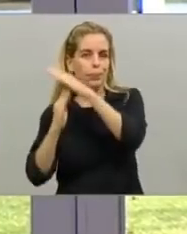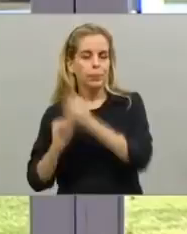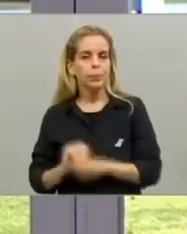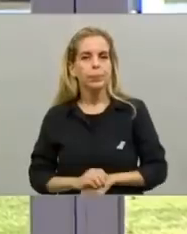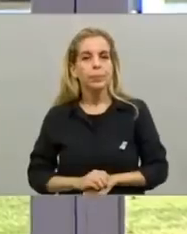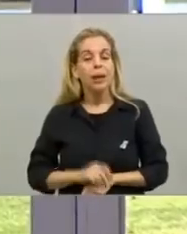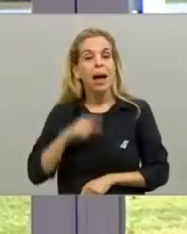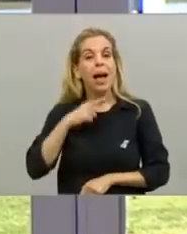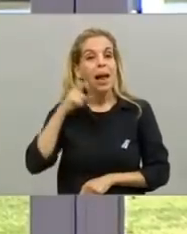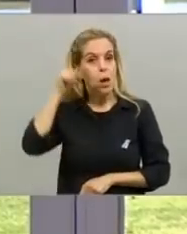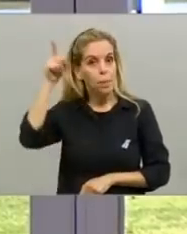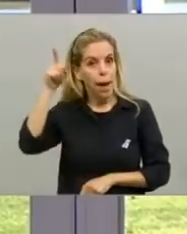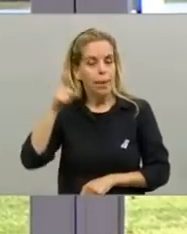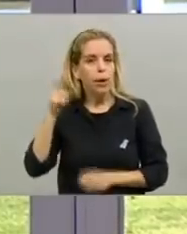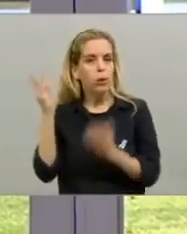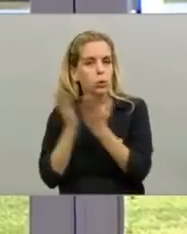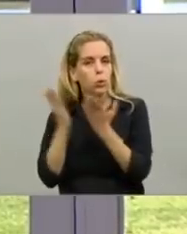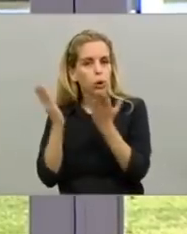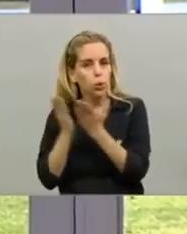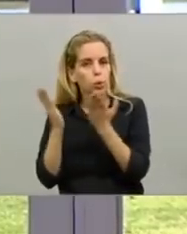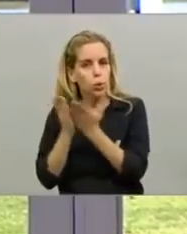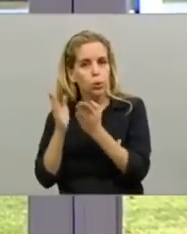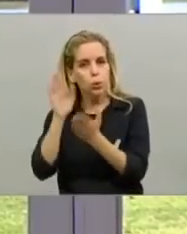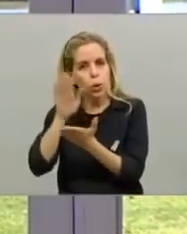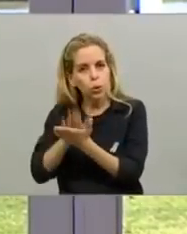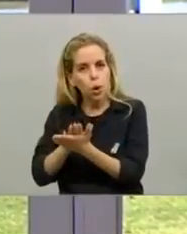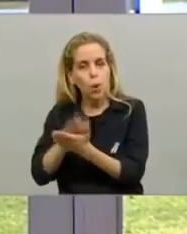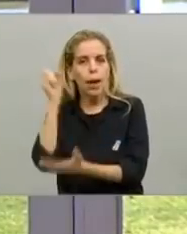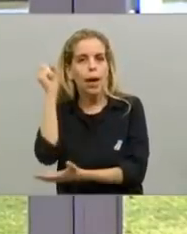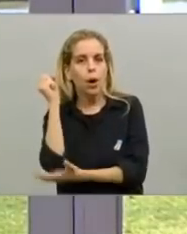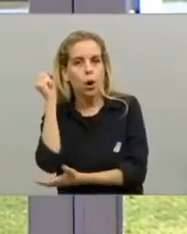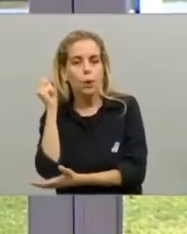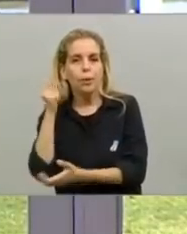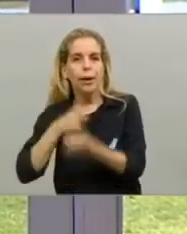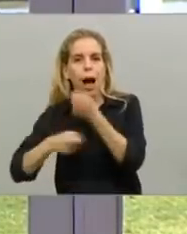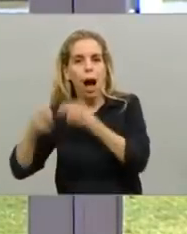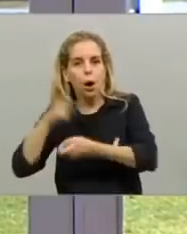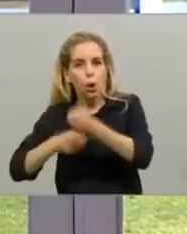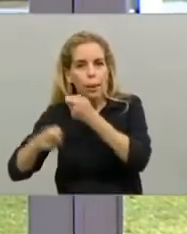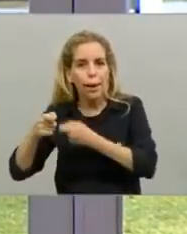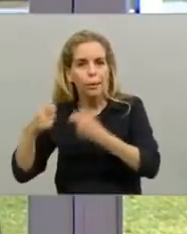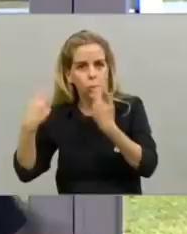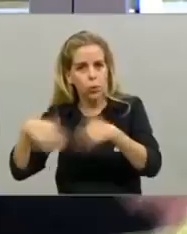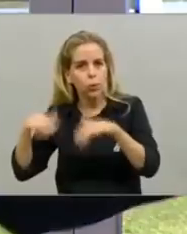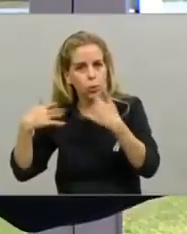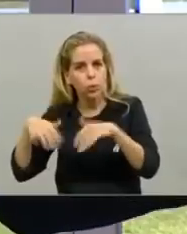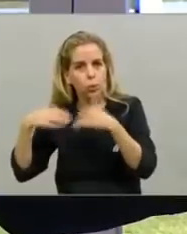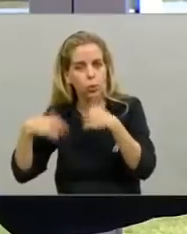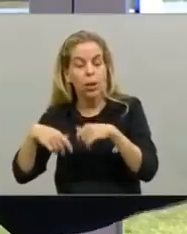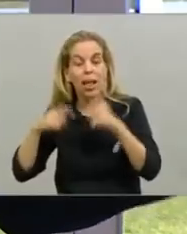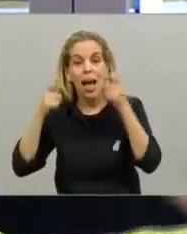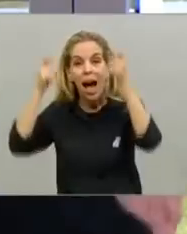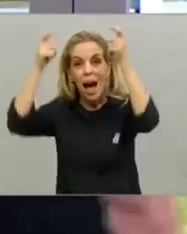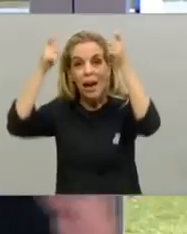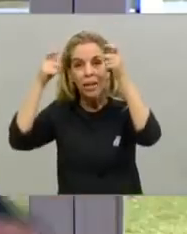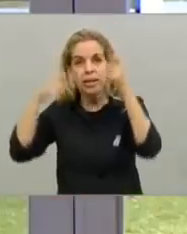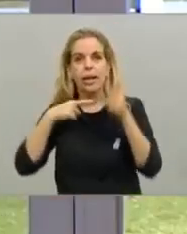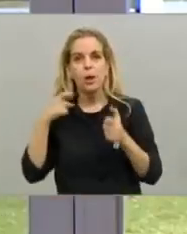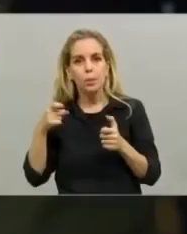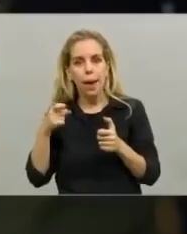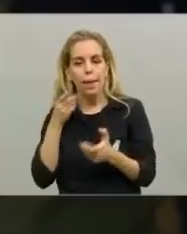allí se instruyó mucho sobre la economía y el comercio. Tanto que los reyes le